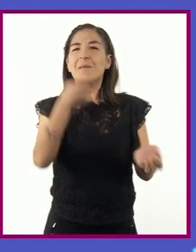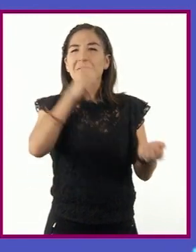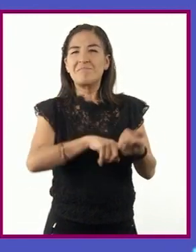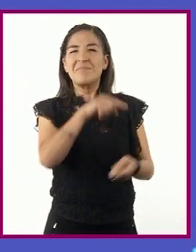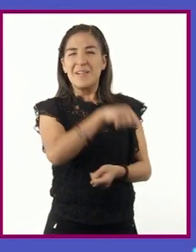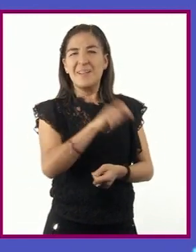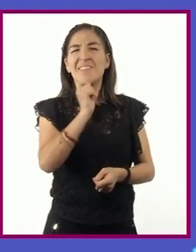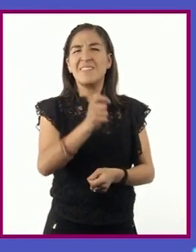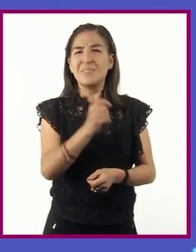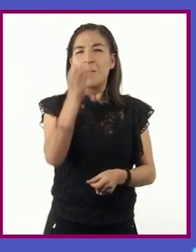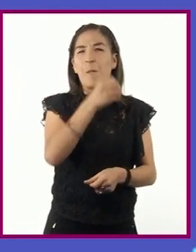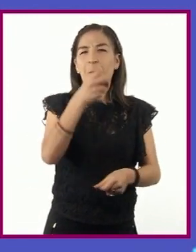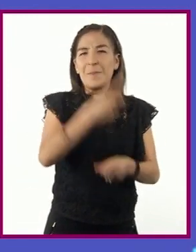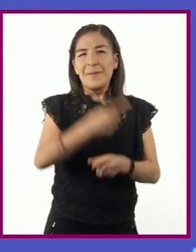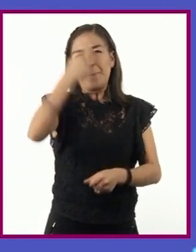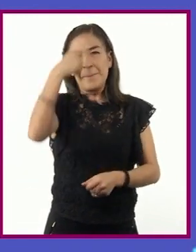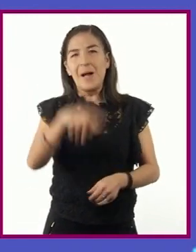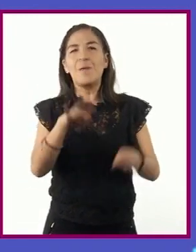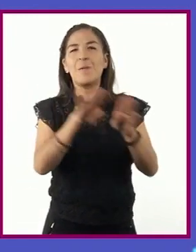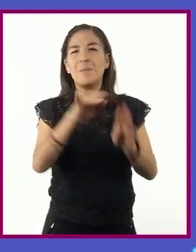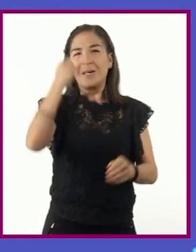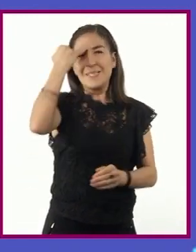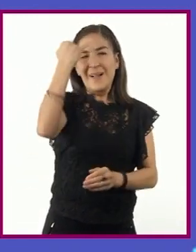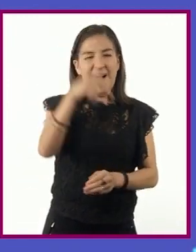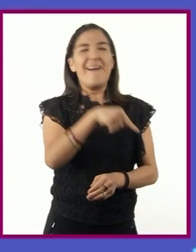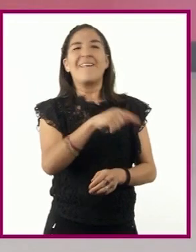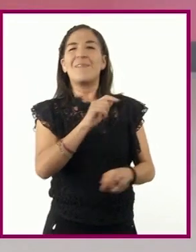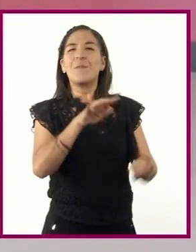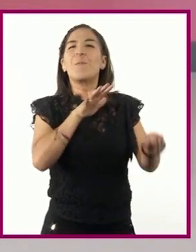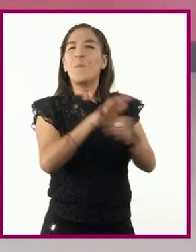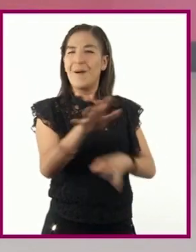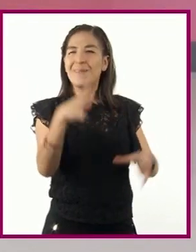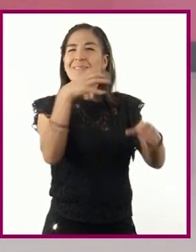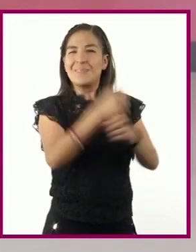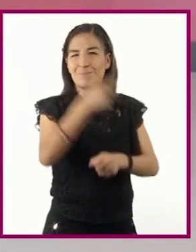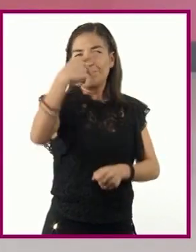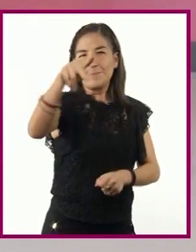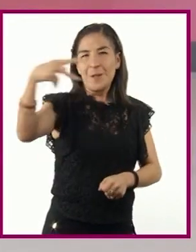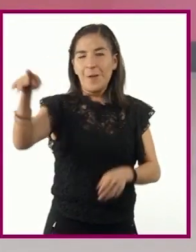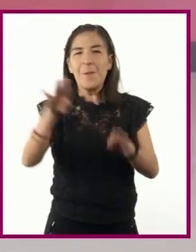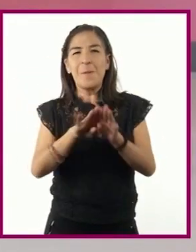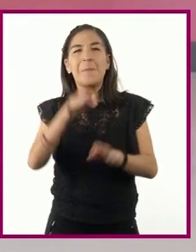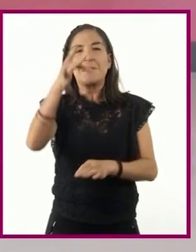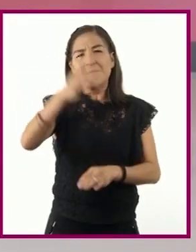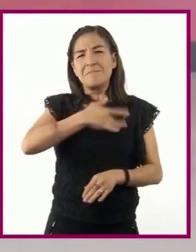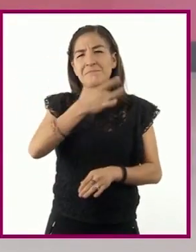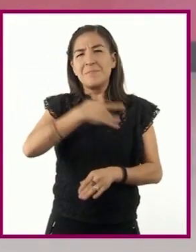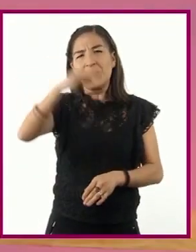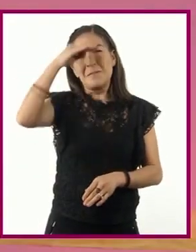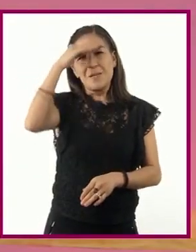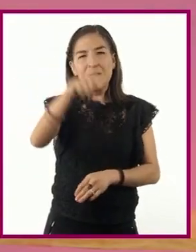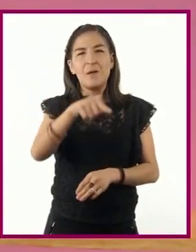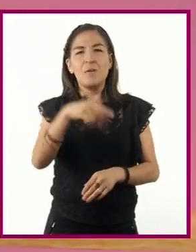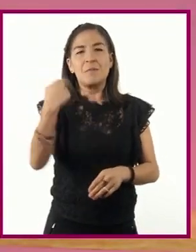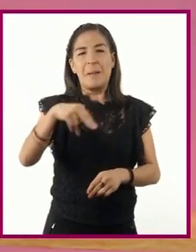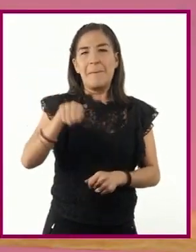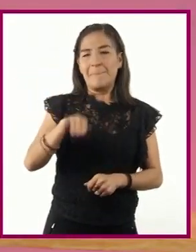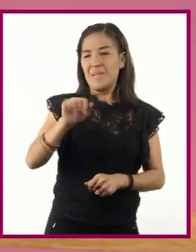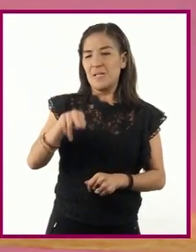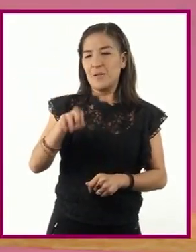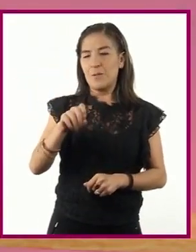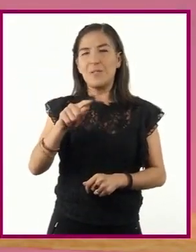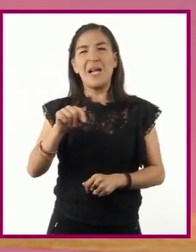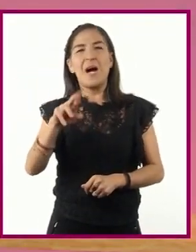estos poemas es crear nuestros propios significados. Este poema podría acercarnos al mito de Minotauro y el